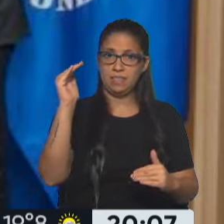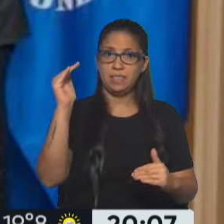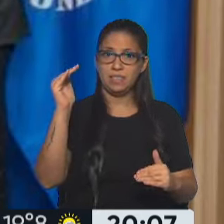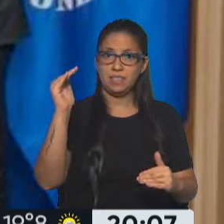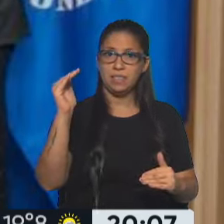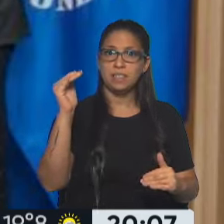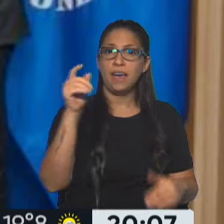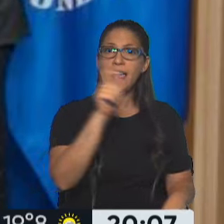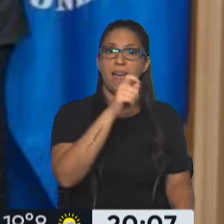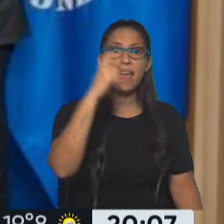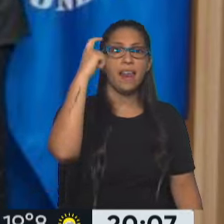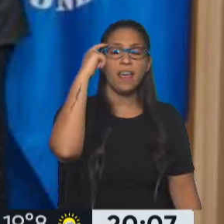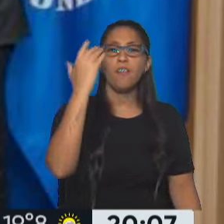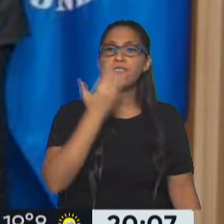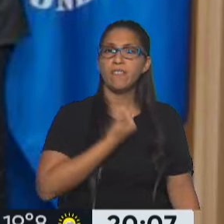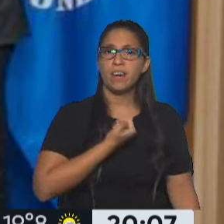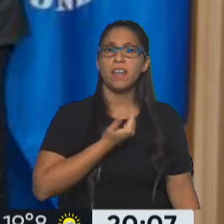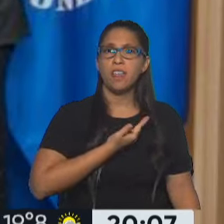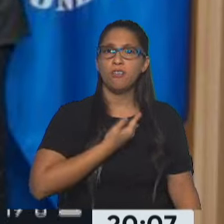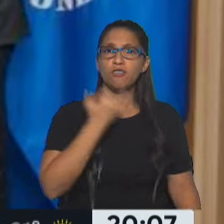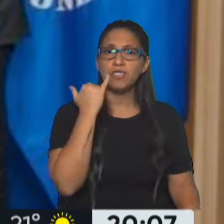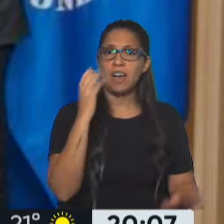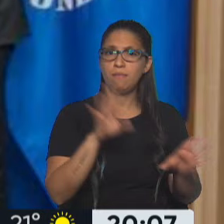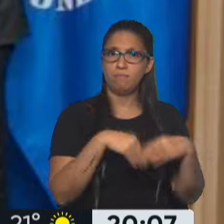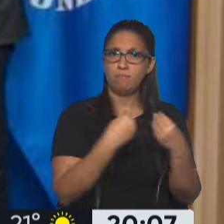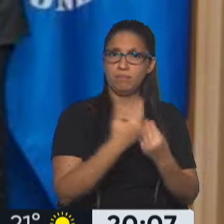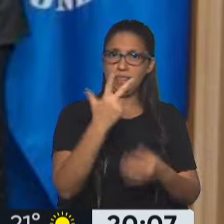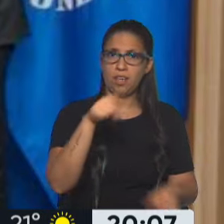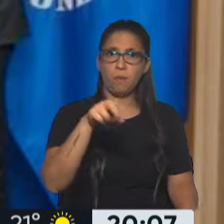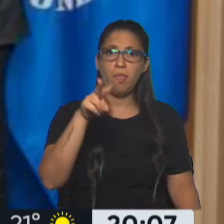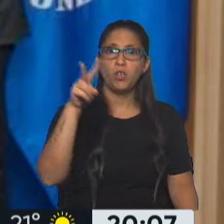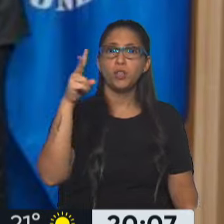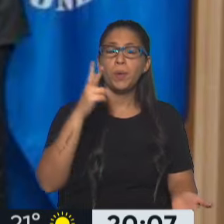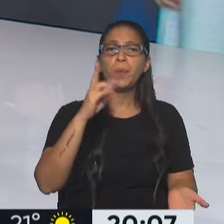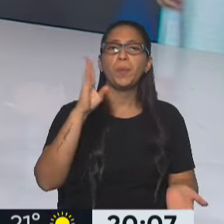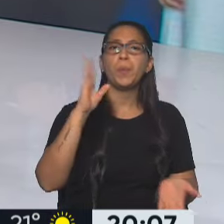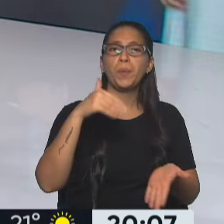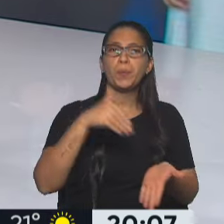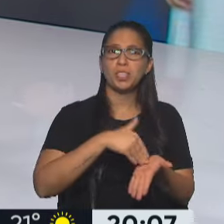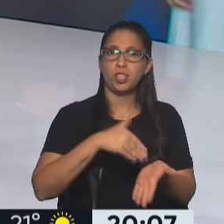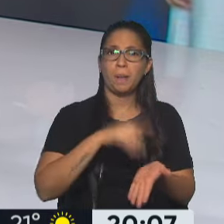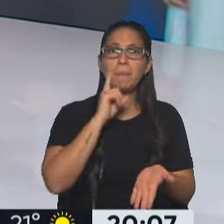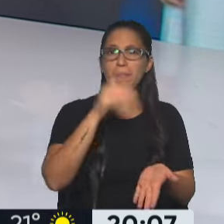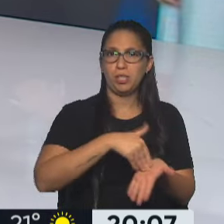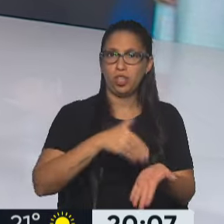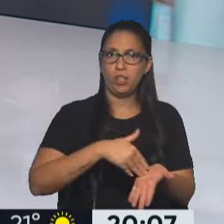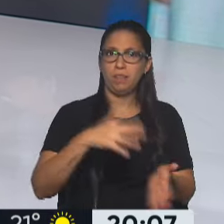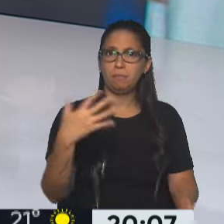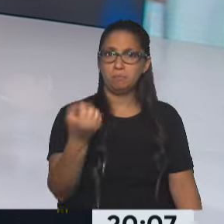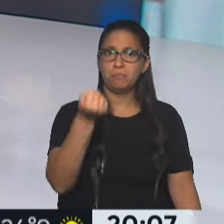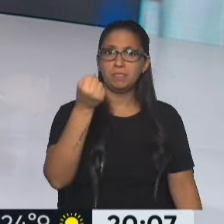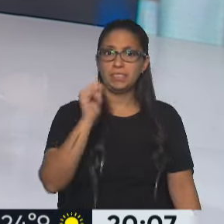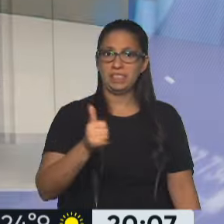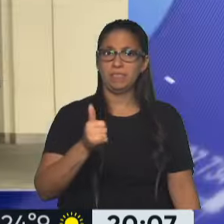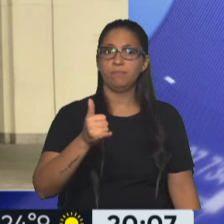en enero y febrero logró juntar un superávit de 3,2 billones. Según me confirman fuentes oficiales de la